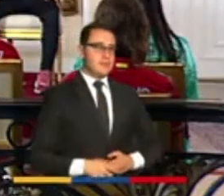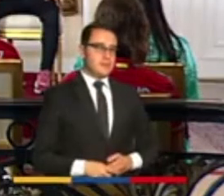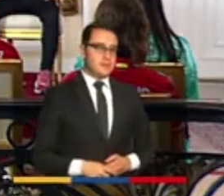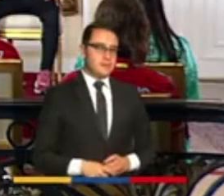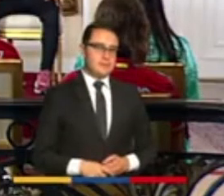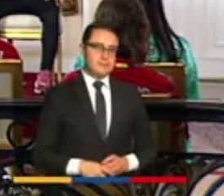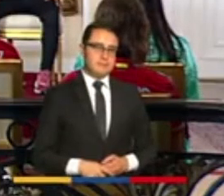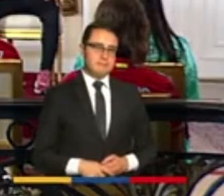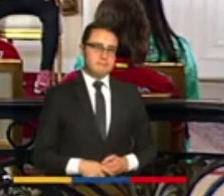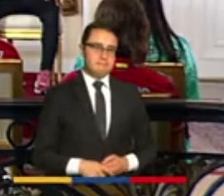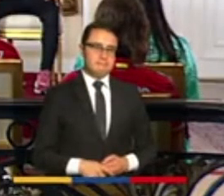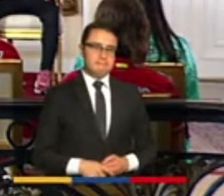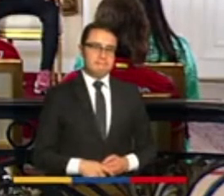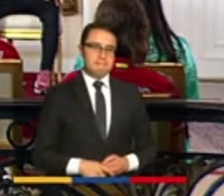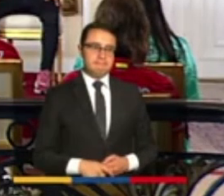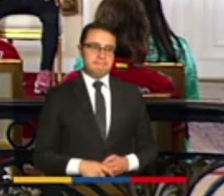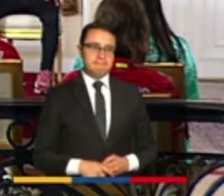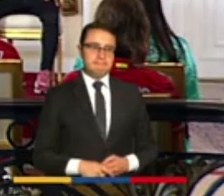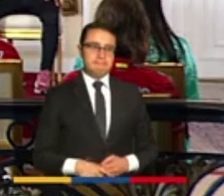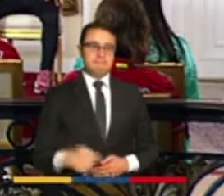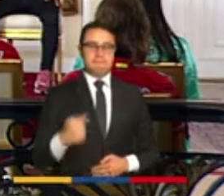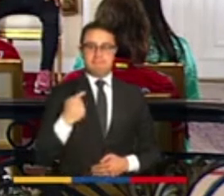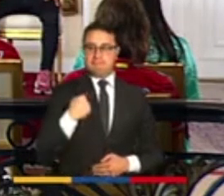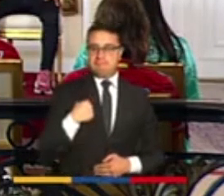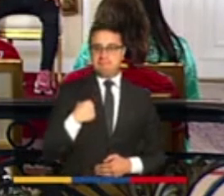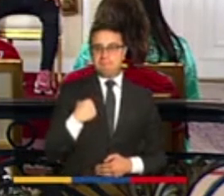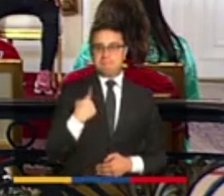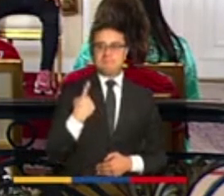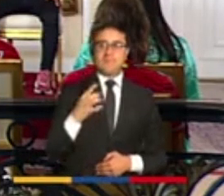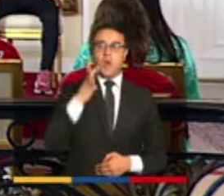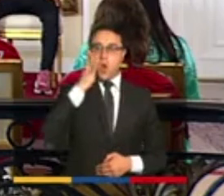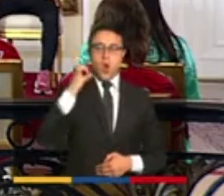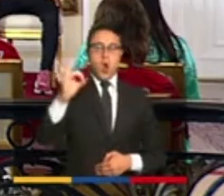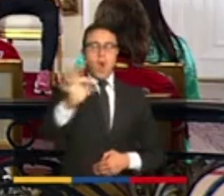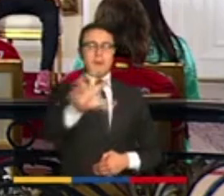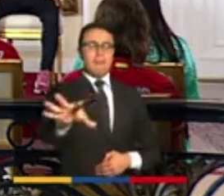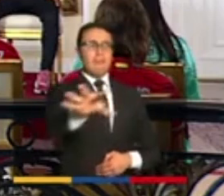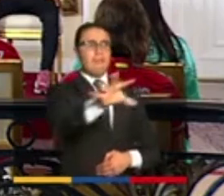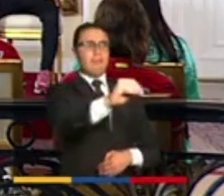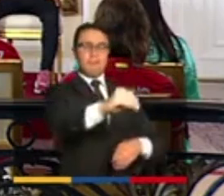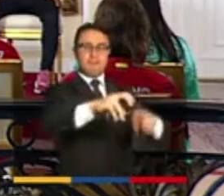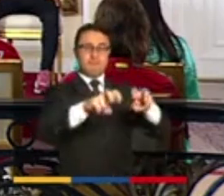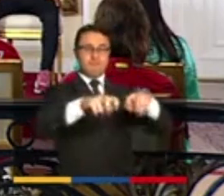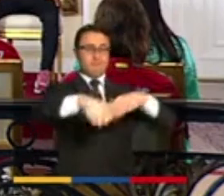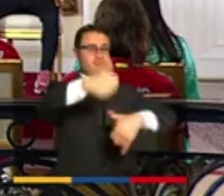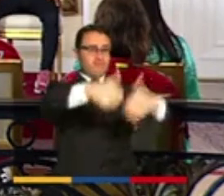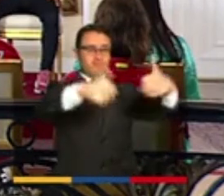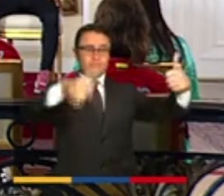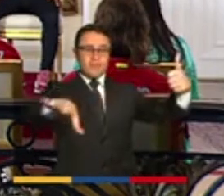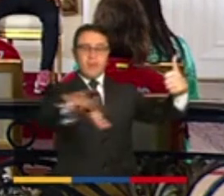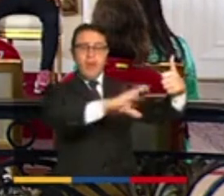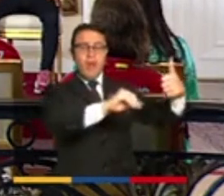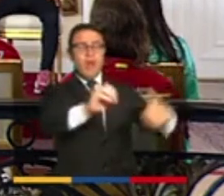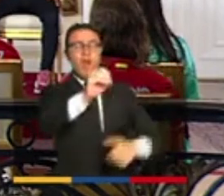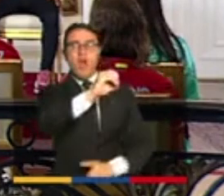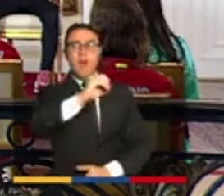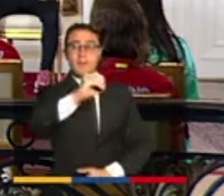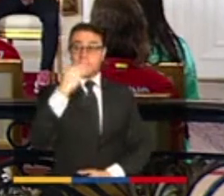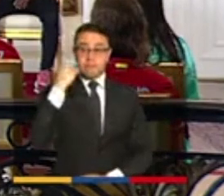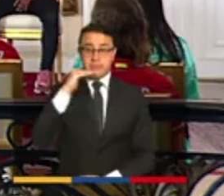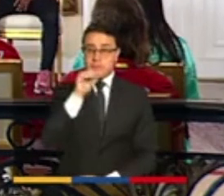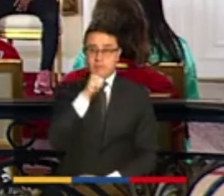Lo cual, pues, me da pie para comenzar mi intervención, porque en realidad,